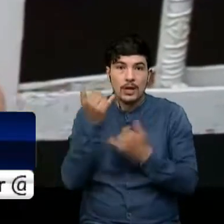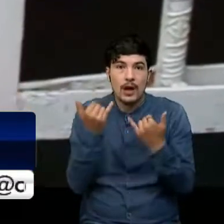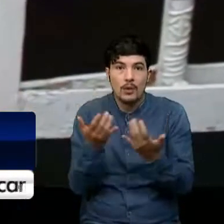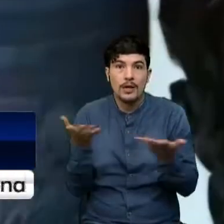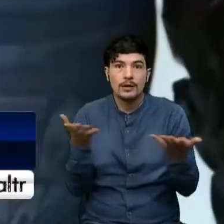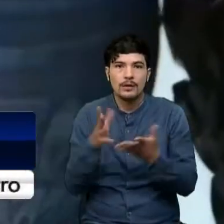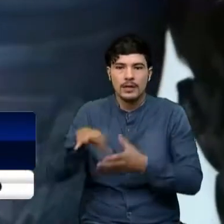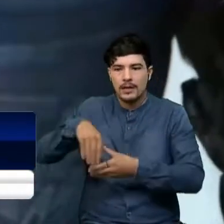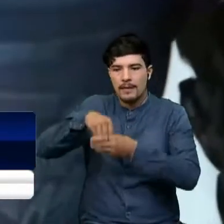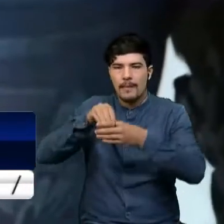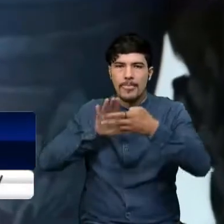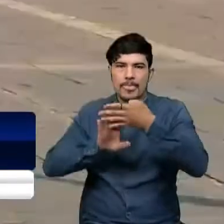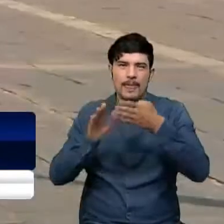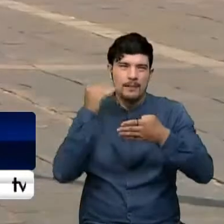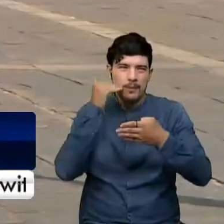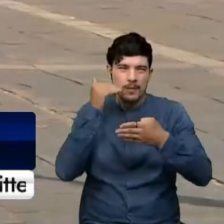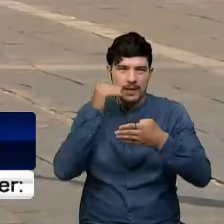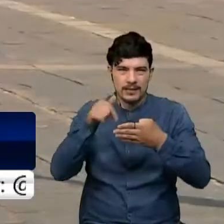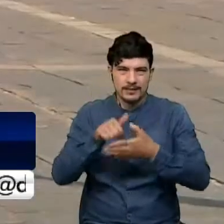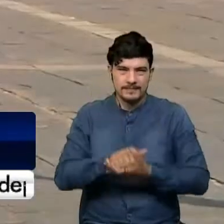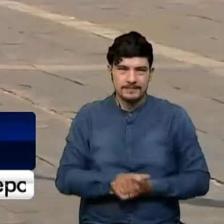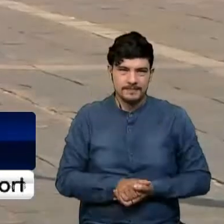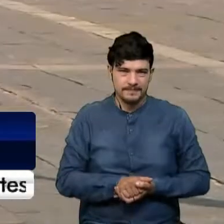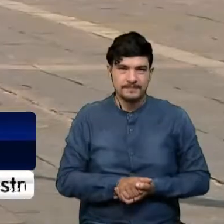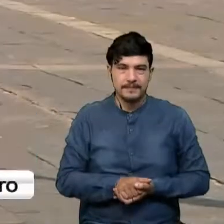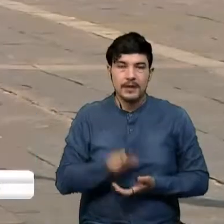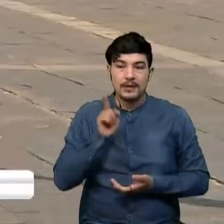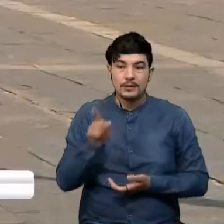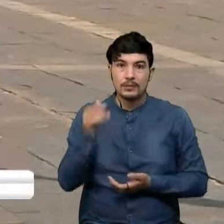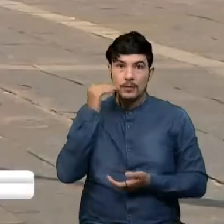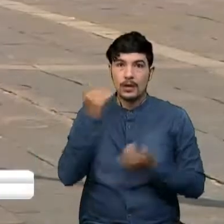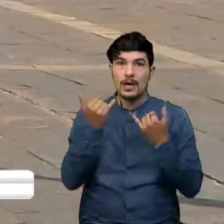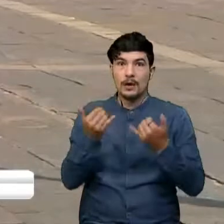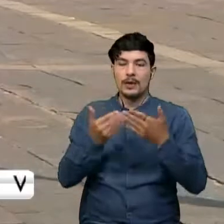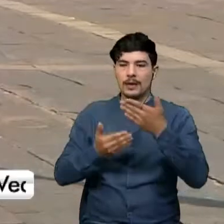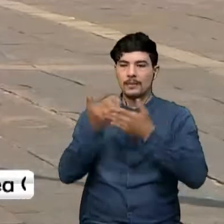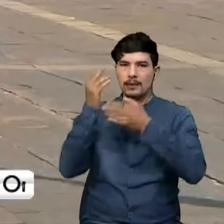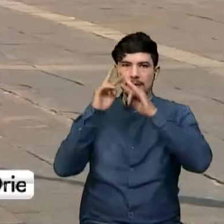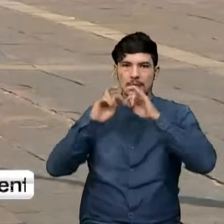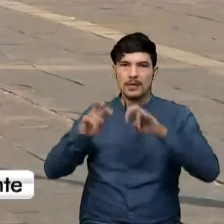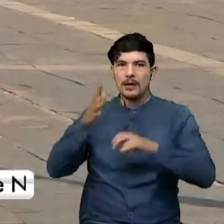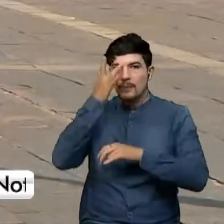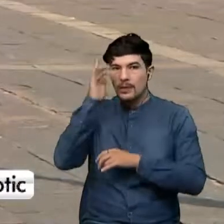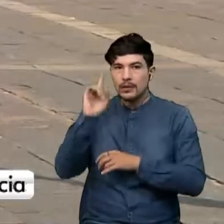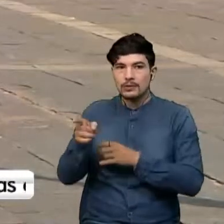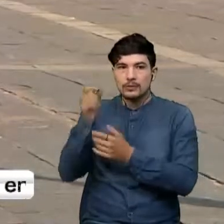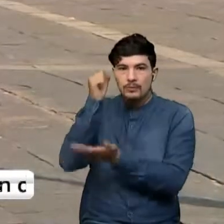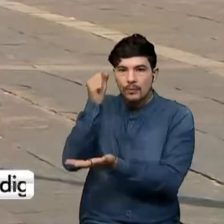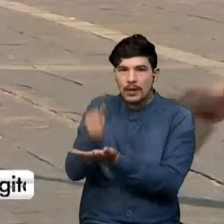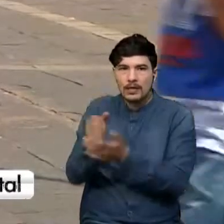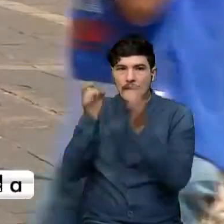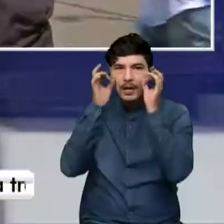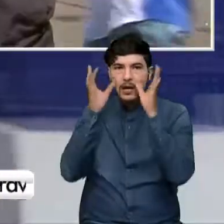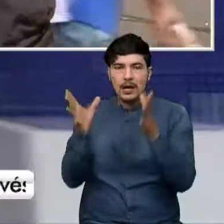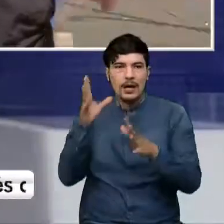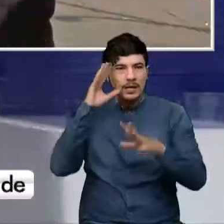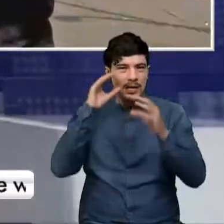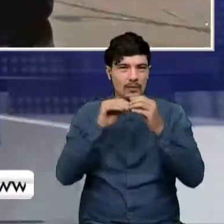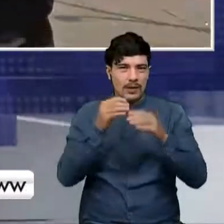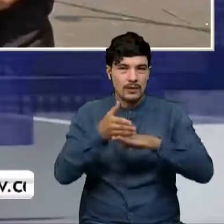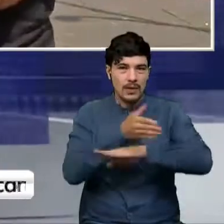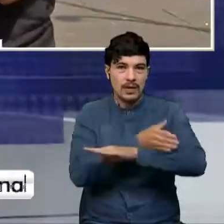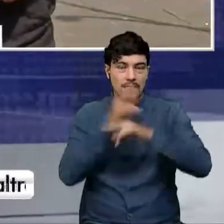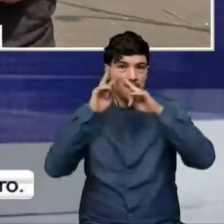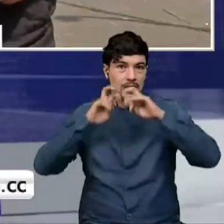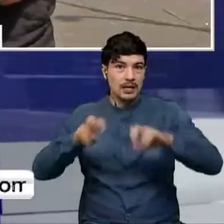momento recluida en la cárcel de mujeres. La mujer está siendo investigada por homicidio agravado y de acuerdo a la